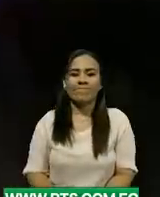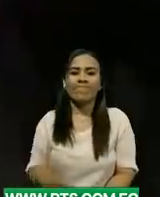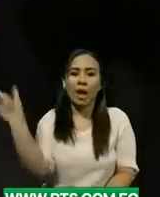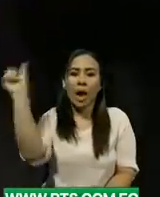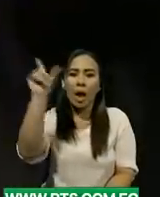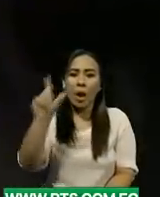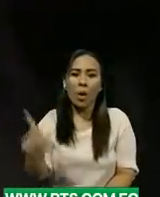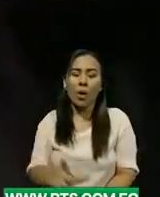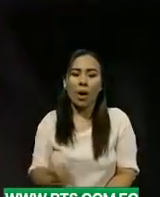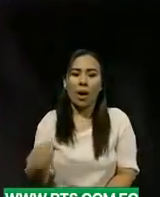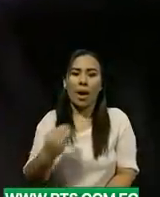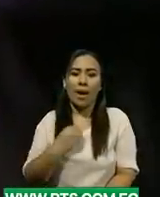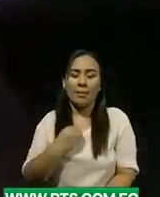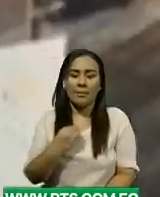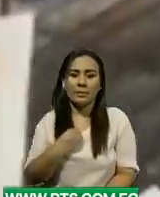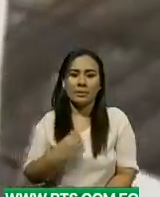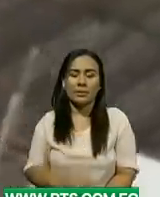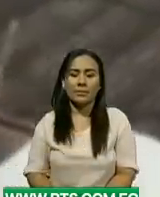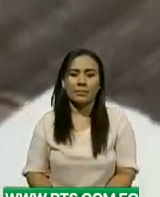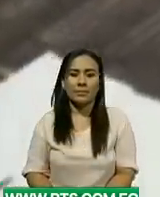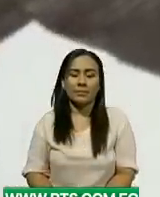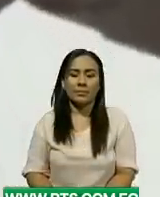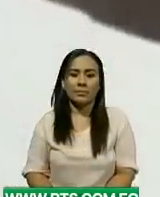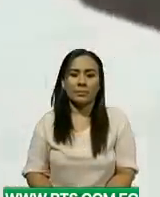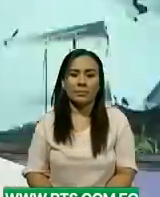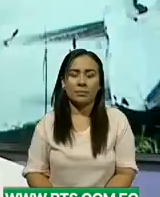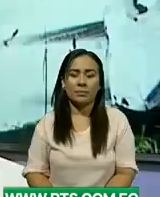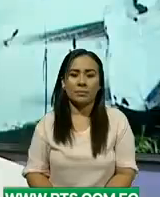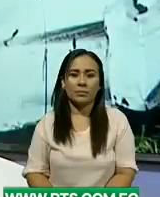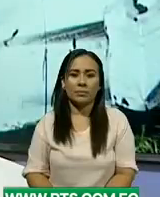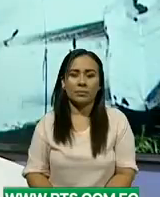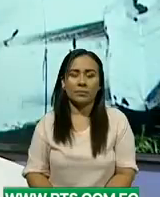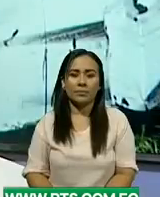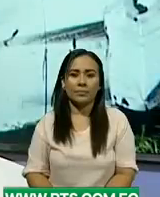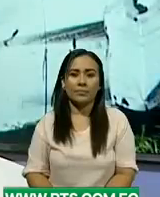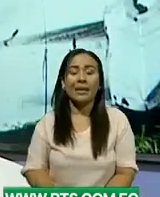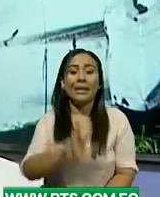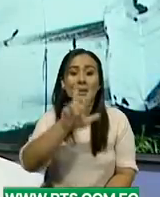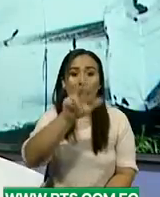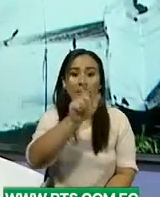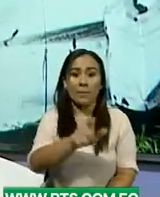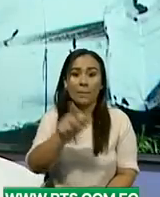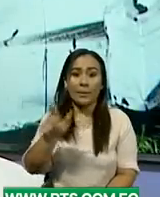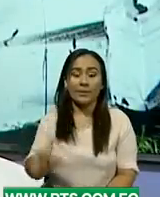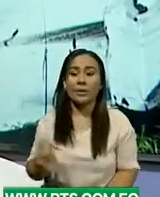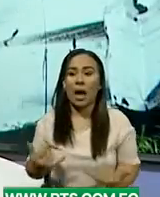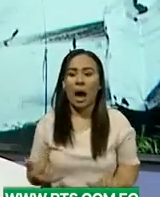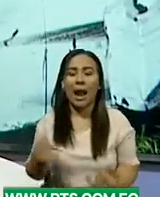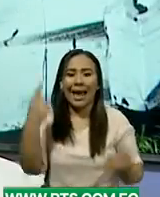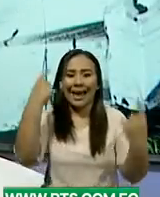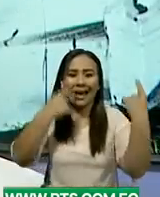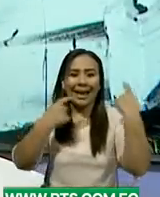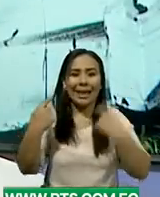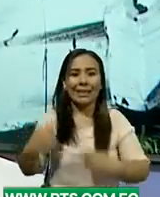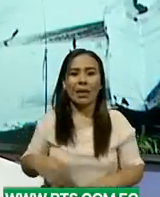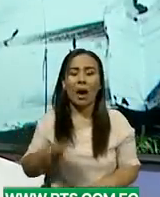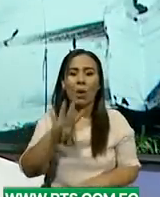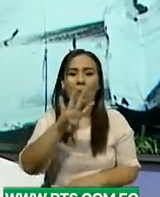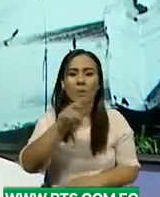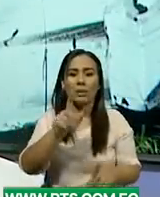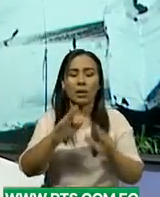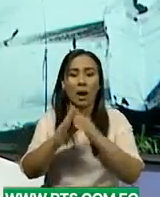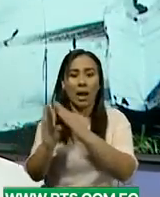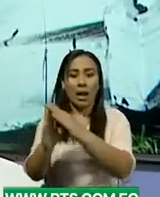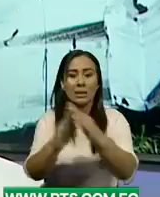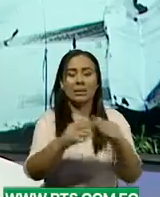Loja informó Marcela Constante Brito. 3 personas resultaron heridas y 4 viviendas